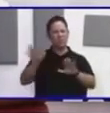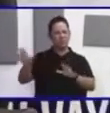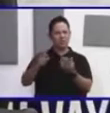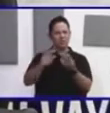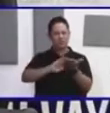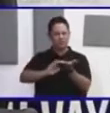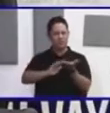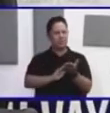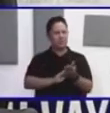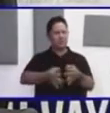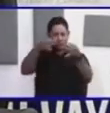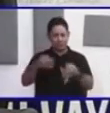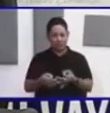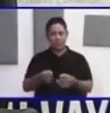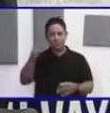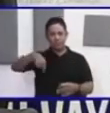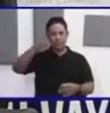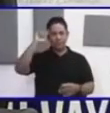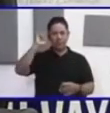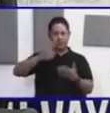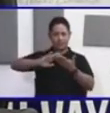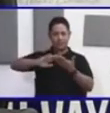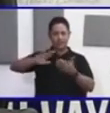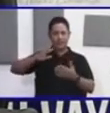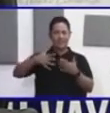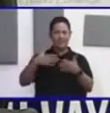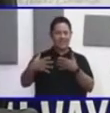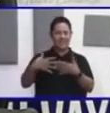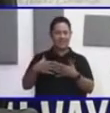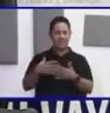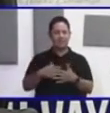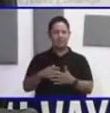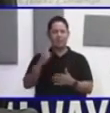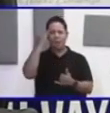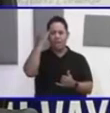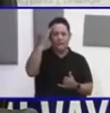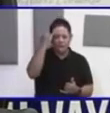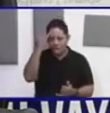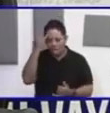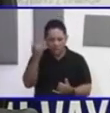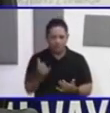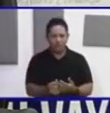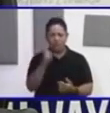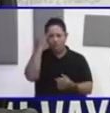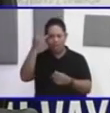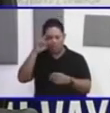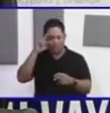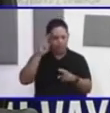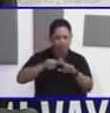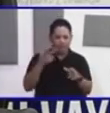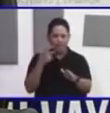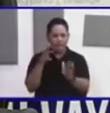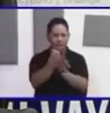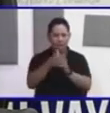gobernador, efectivamente aquí en San Andrés lo que prima es una especulación y una búsqueda de siempre buscar